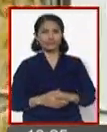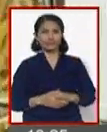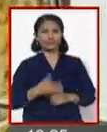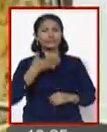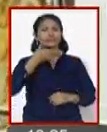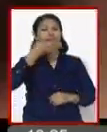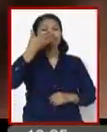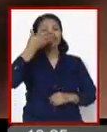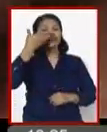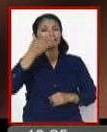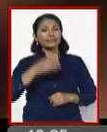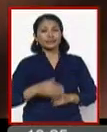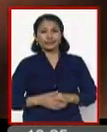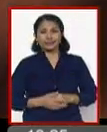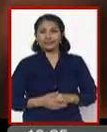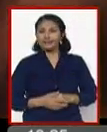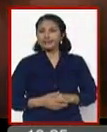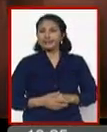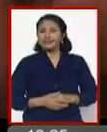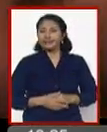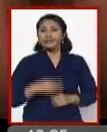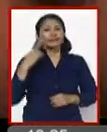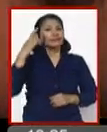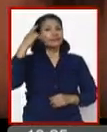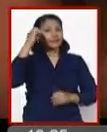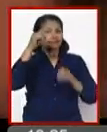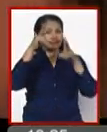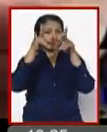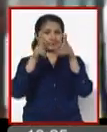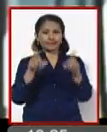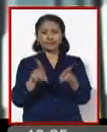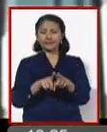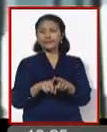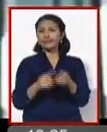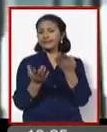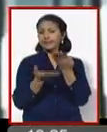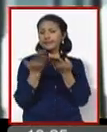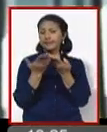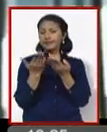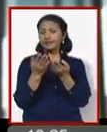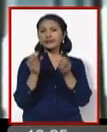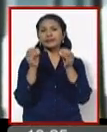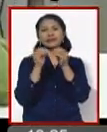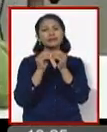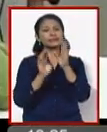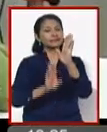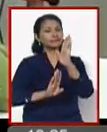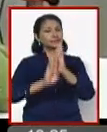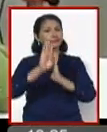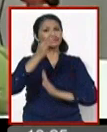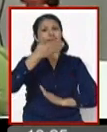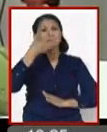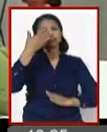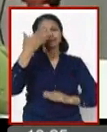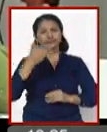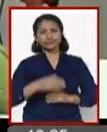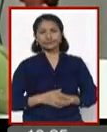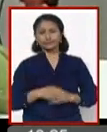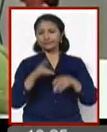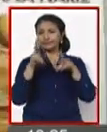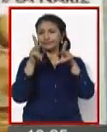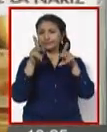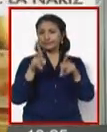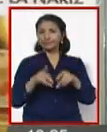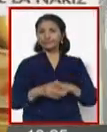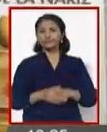las fosas nasales. Además, el razonamiento del ser humano le facilita aún más el desarrollo olfativo de su